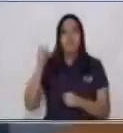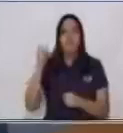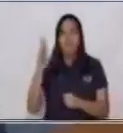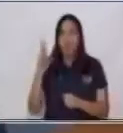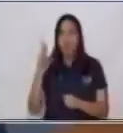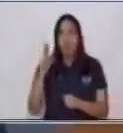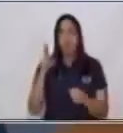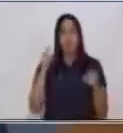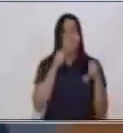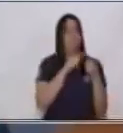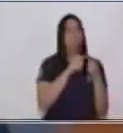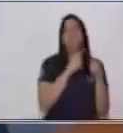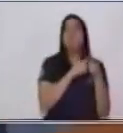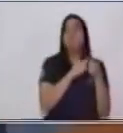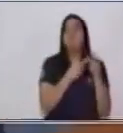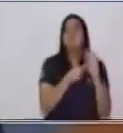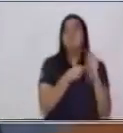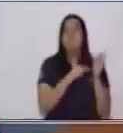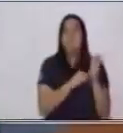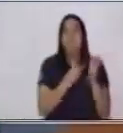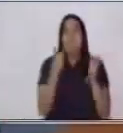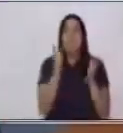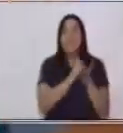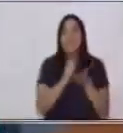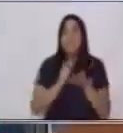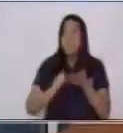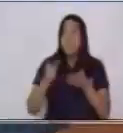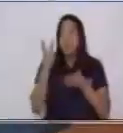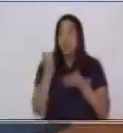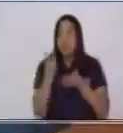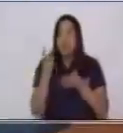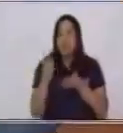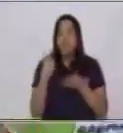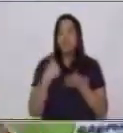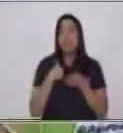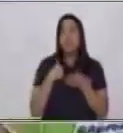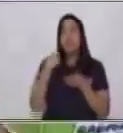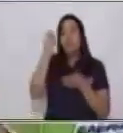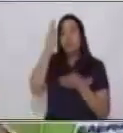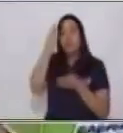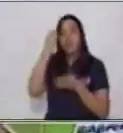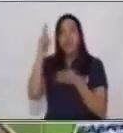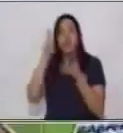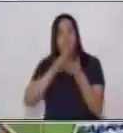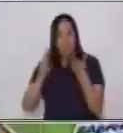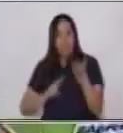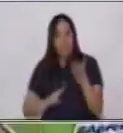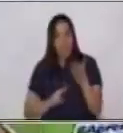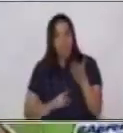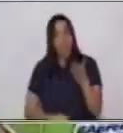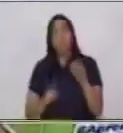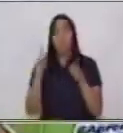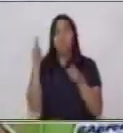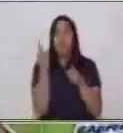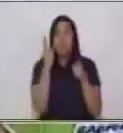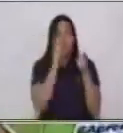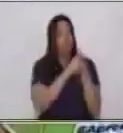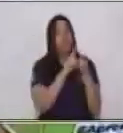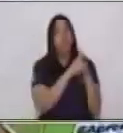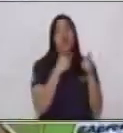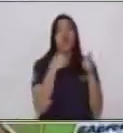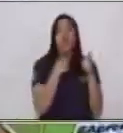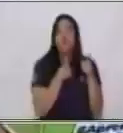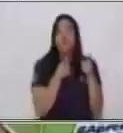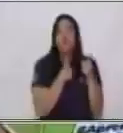reescribir lo que nos están transmitiendo en el texto. El primer paso, tenemos que leer y comprender